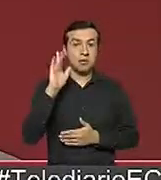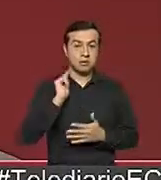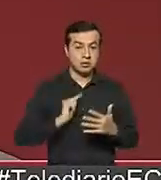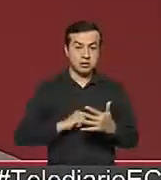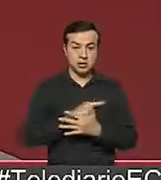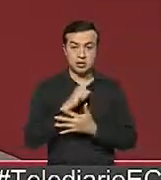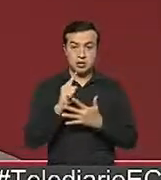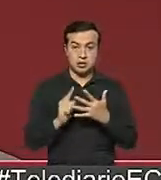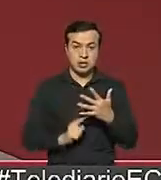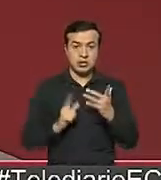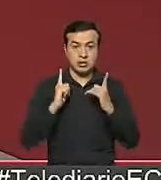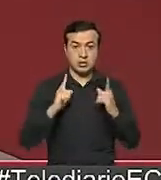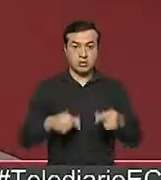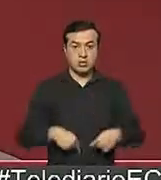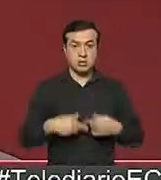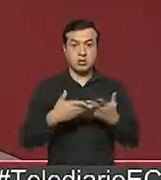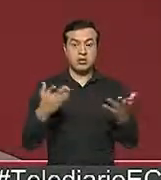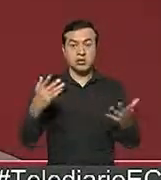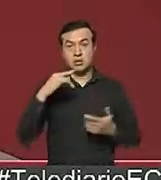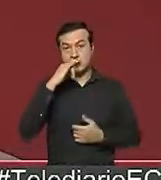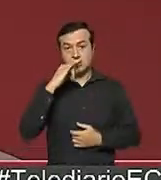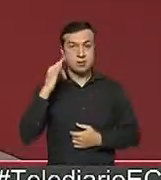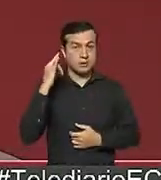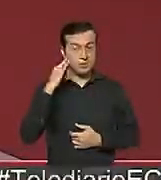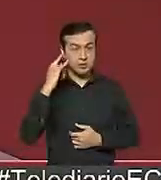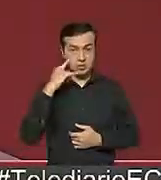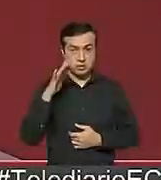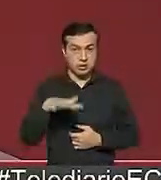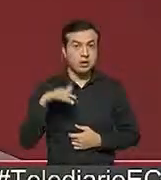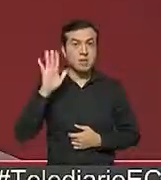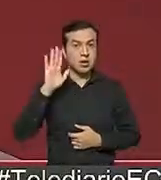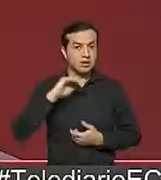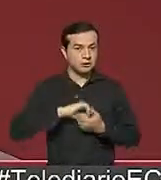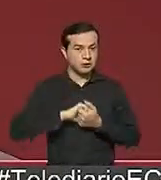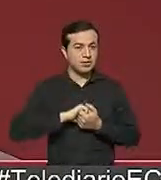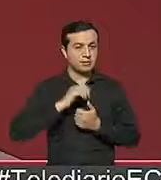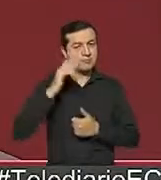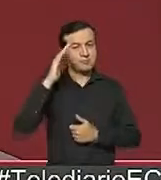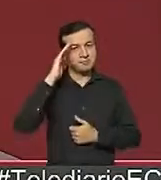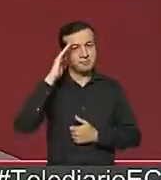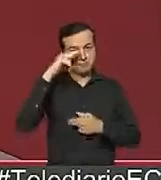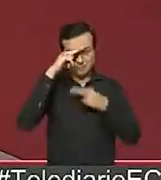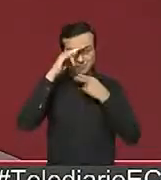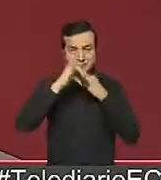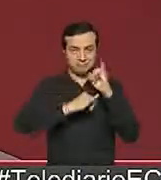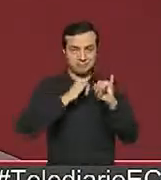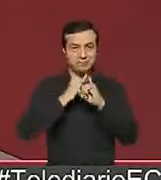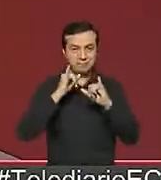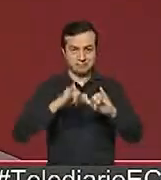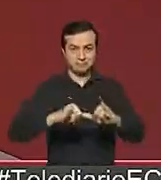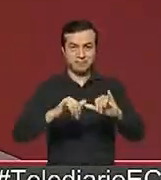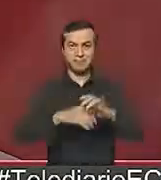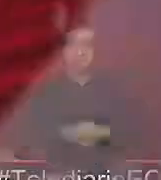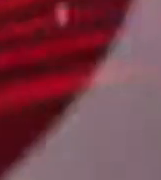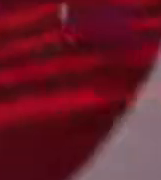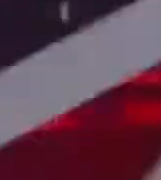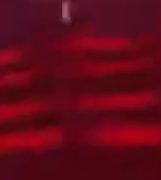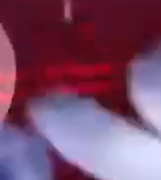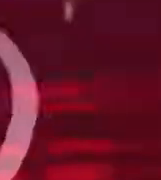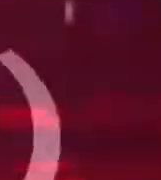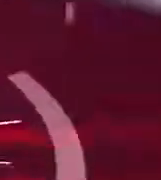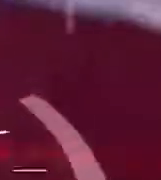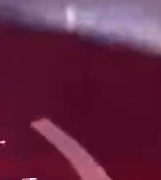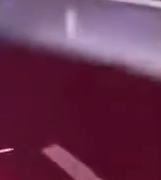las rutinas de salud para los pequeños en casa en Más Cerca. Nosotros nos vamos con las noticias internacionales.